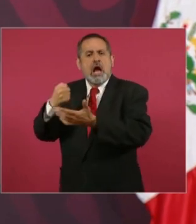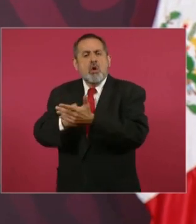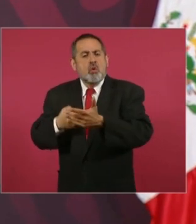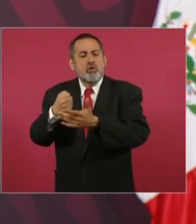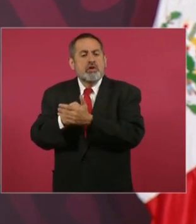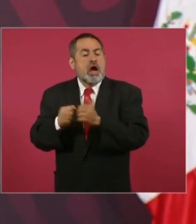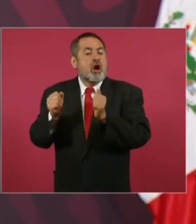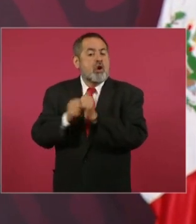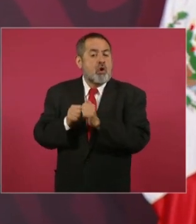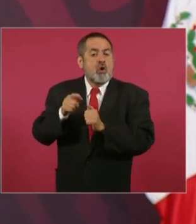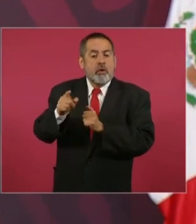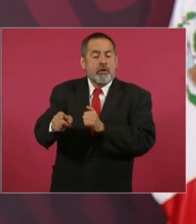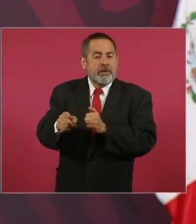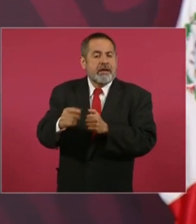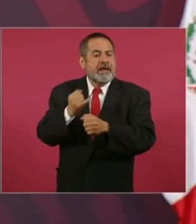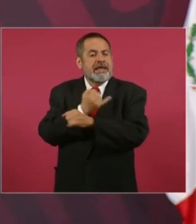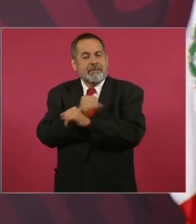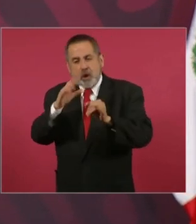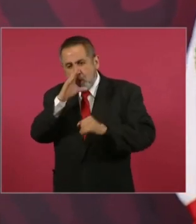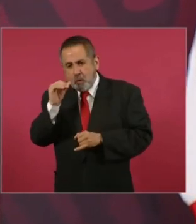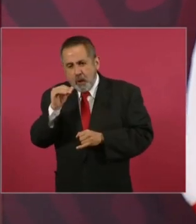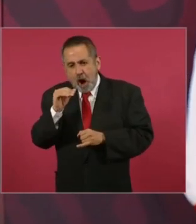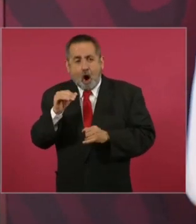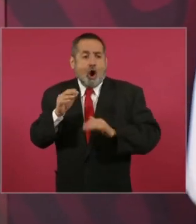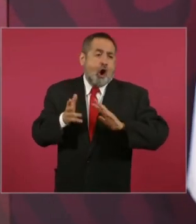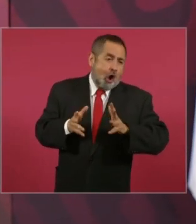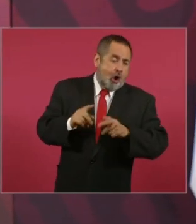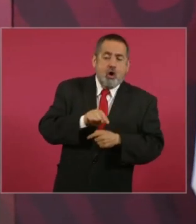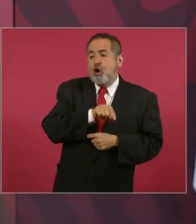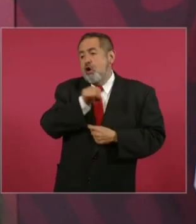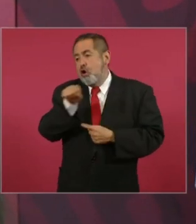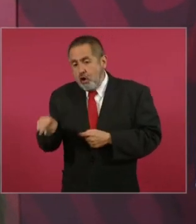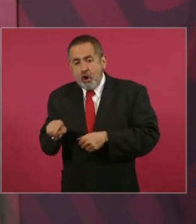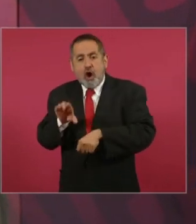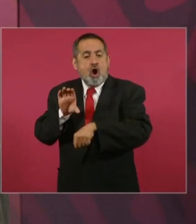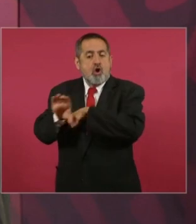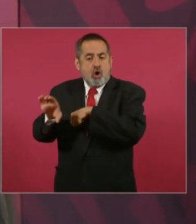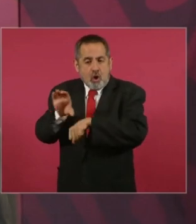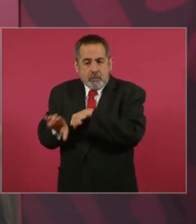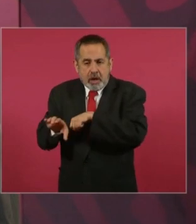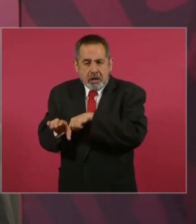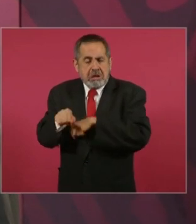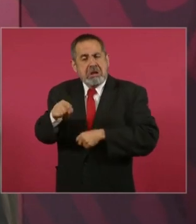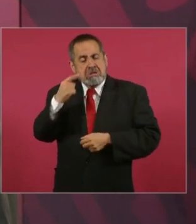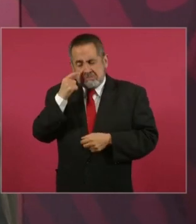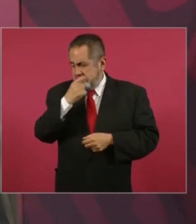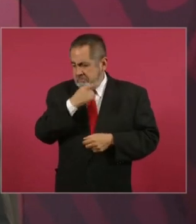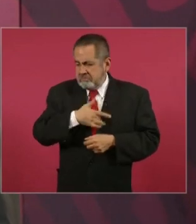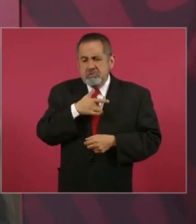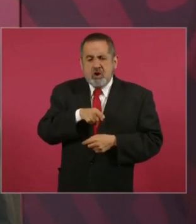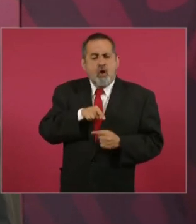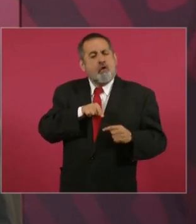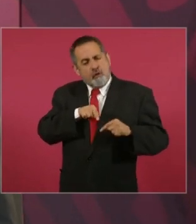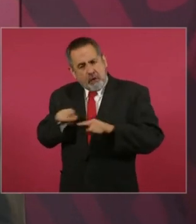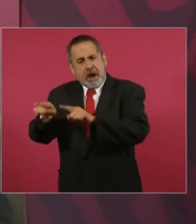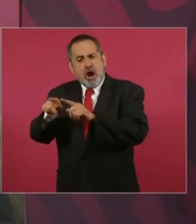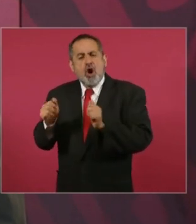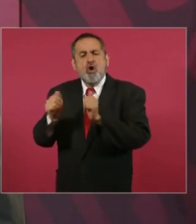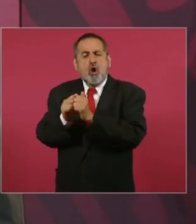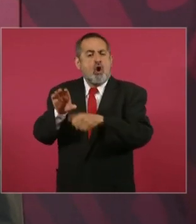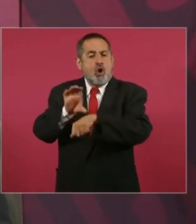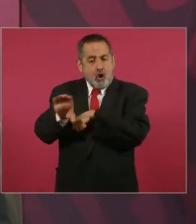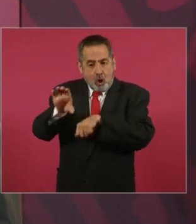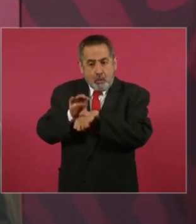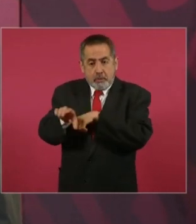o ir con los colombianos para fortalecer a la Gran Colombia, y decidió ir con los colombianos y encabezó un